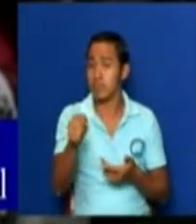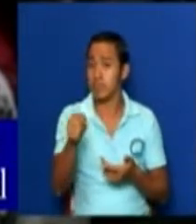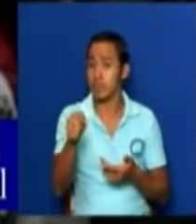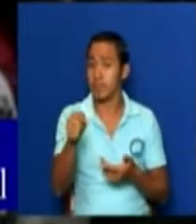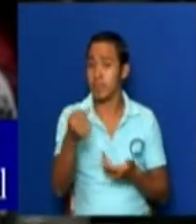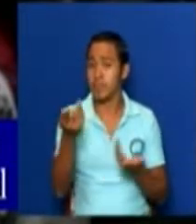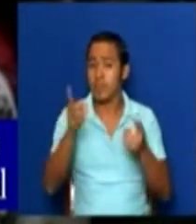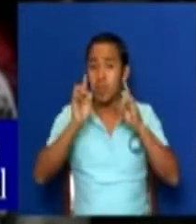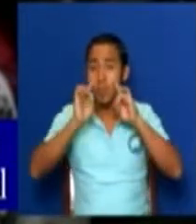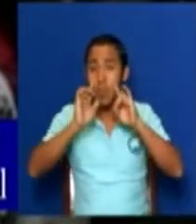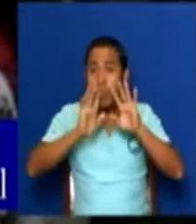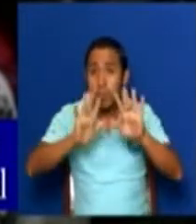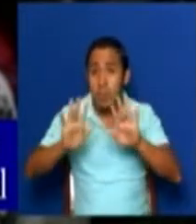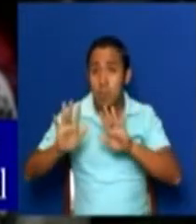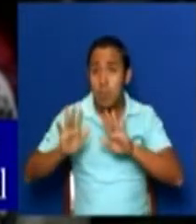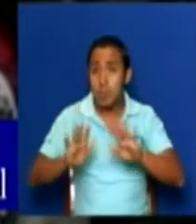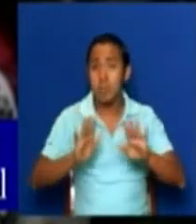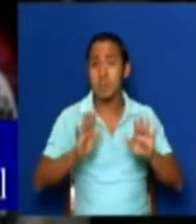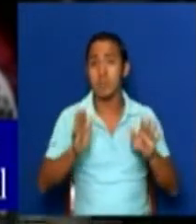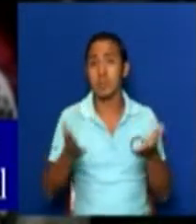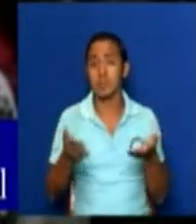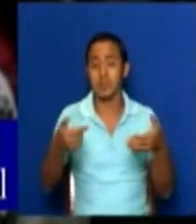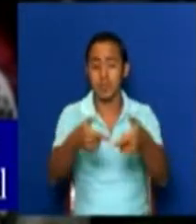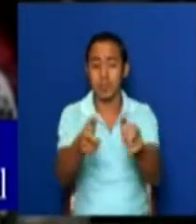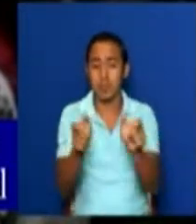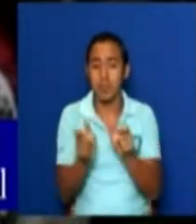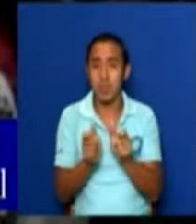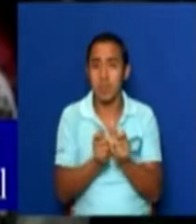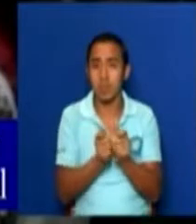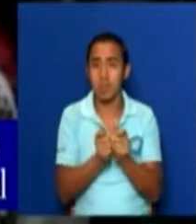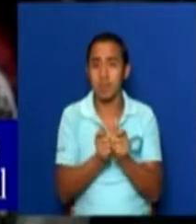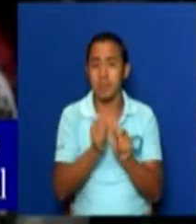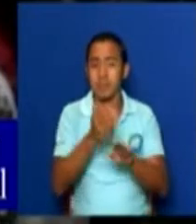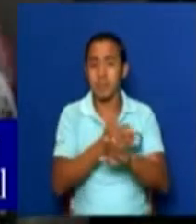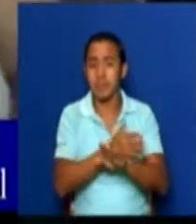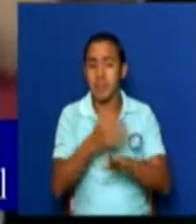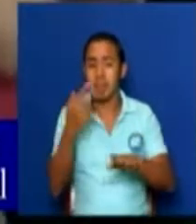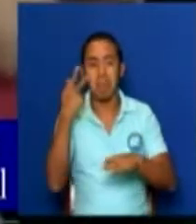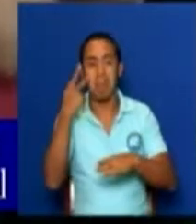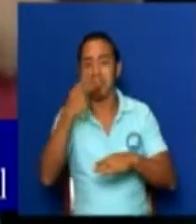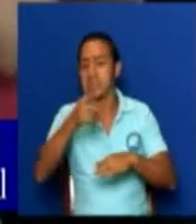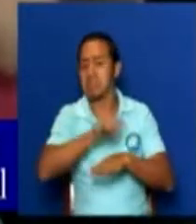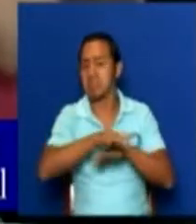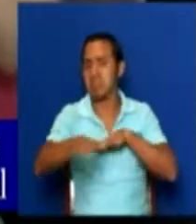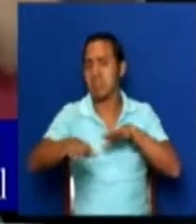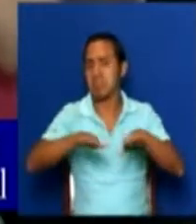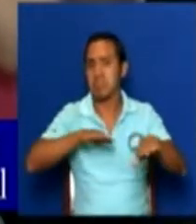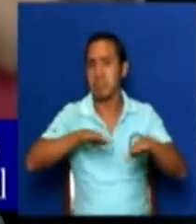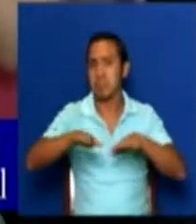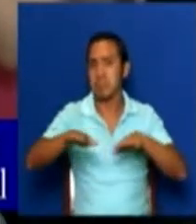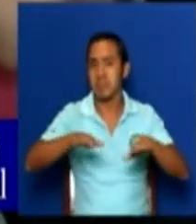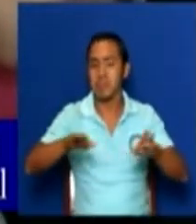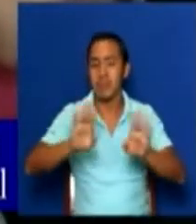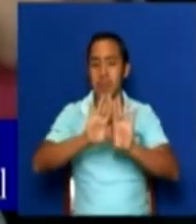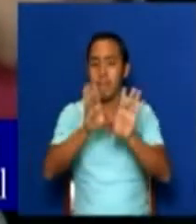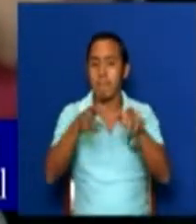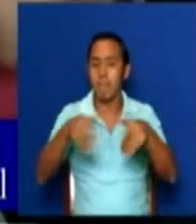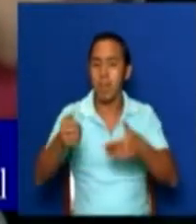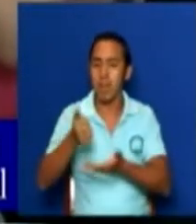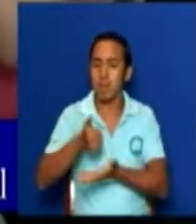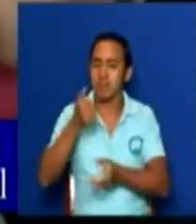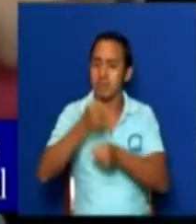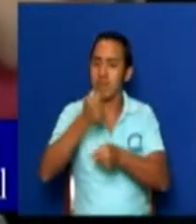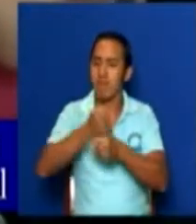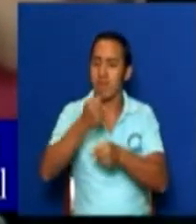estamos protegiendo a ese sector que lo teníamos invisibilizado, que son nuestras asistentes del